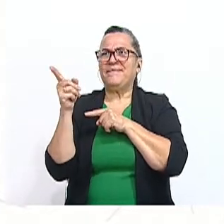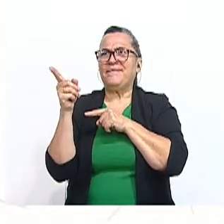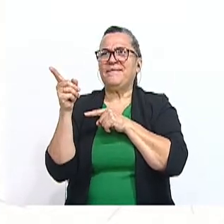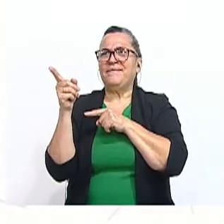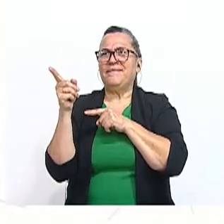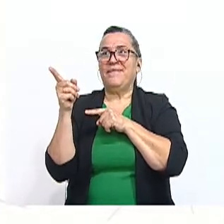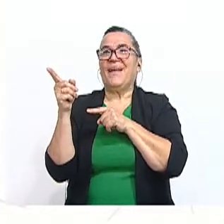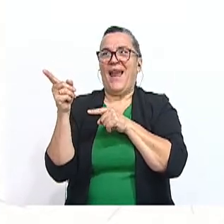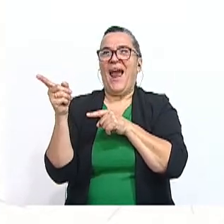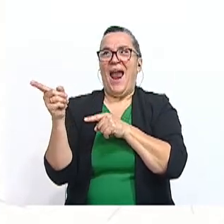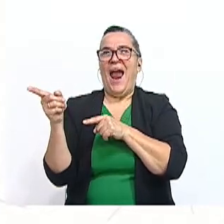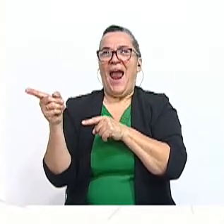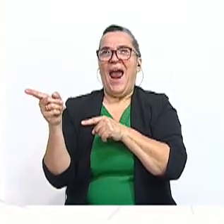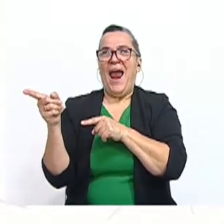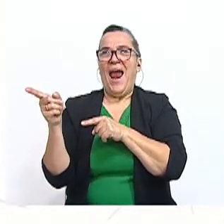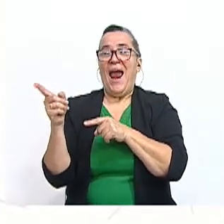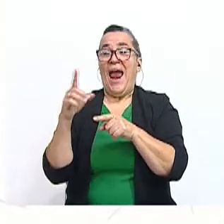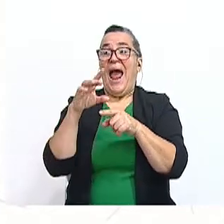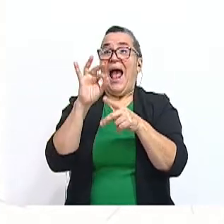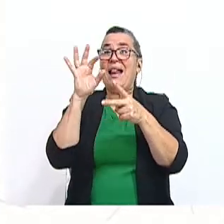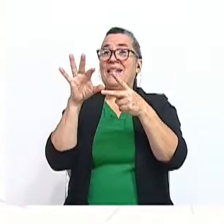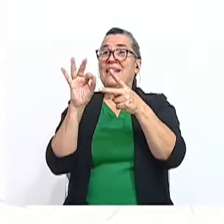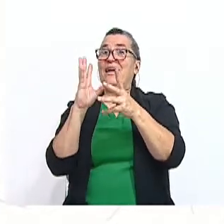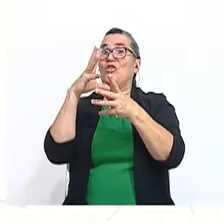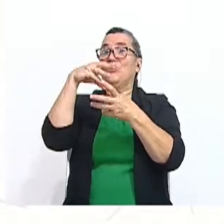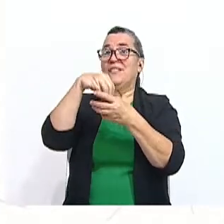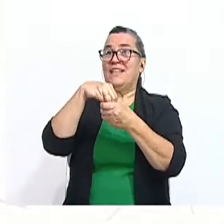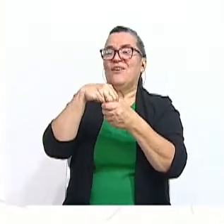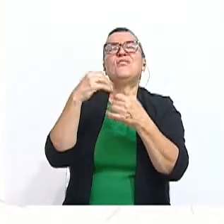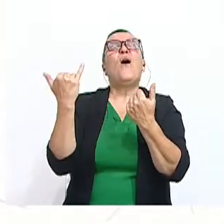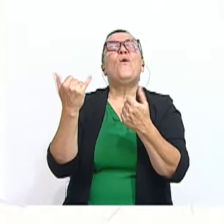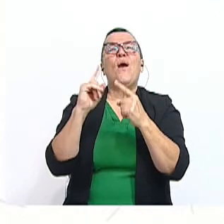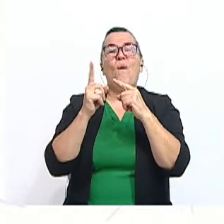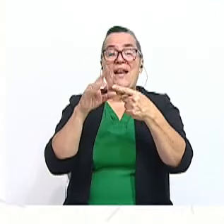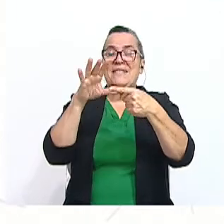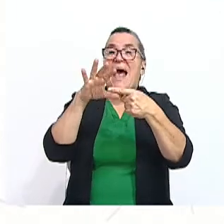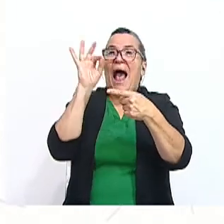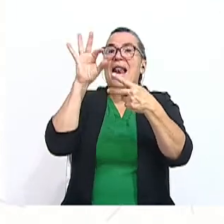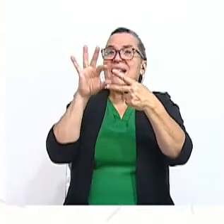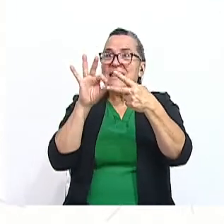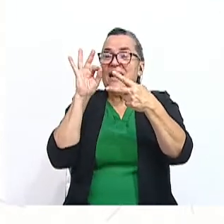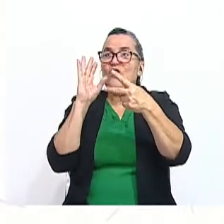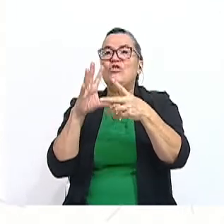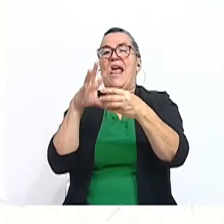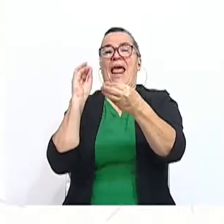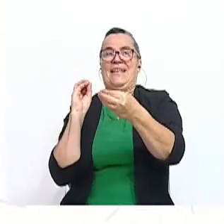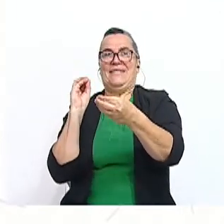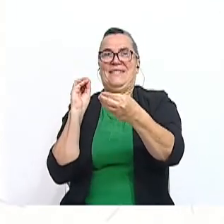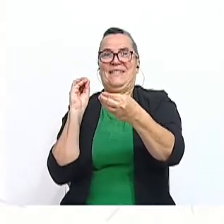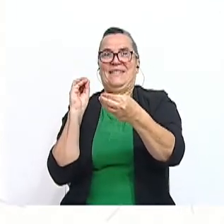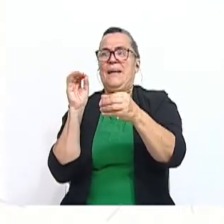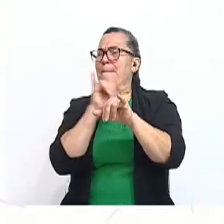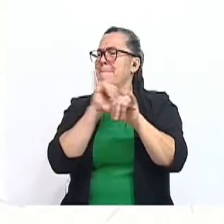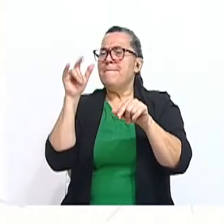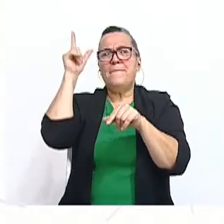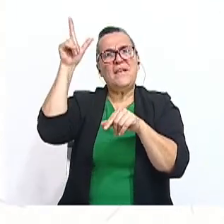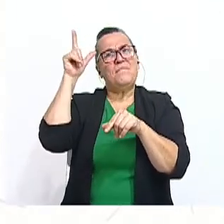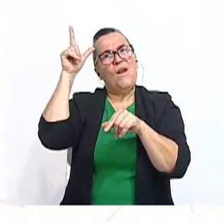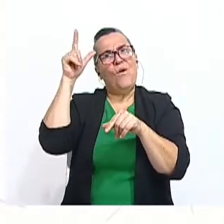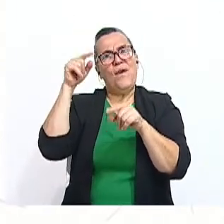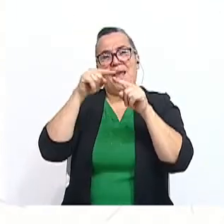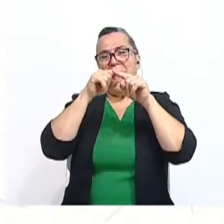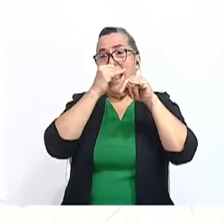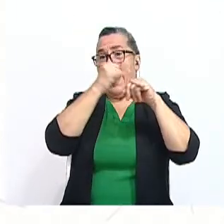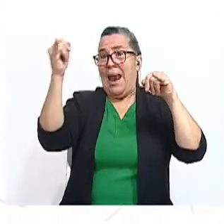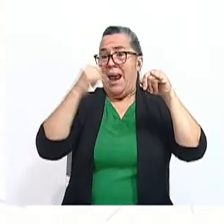Ángulos alternos internos. Y ahora vamos con lo que son alternos externos. Misma lógica, son los ángulos que